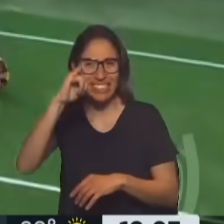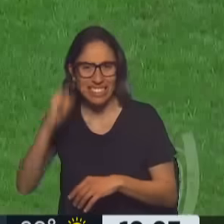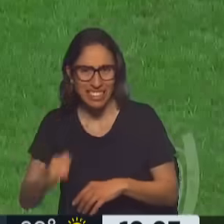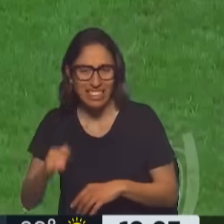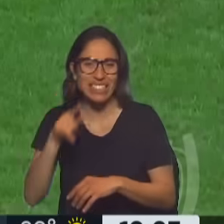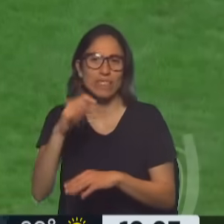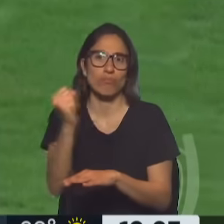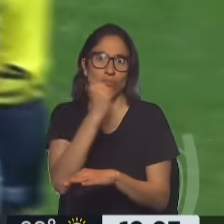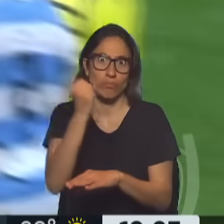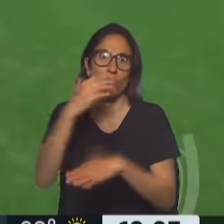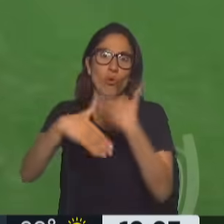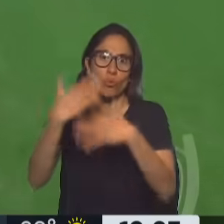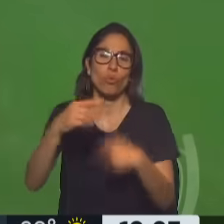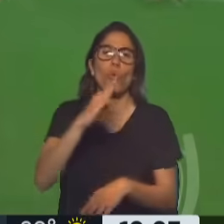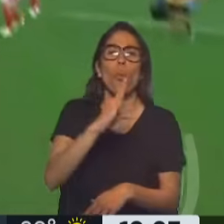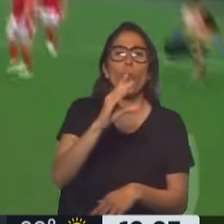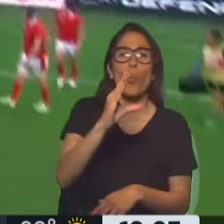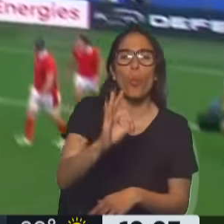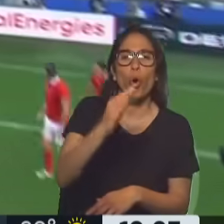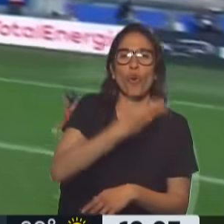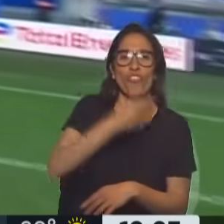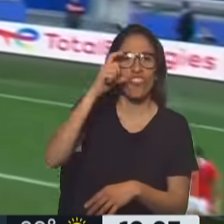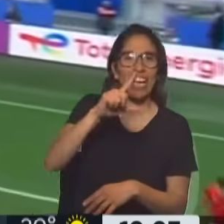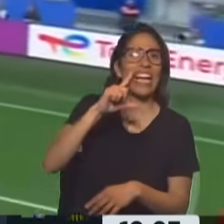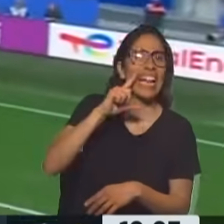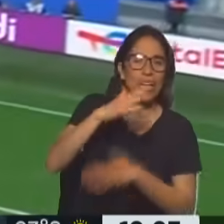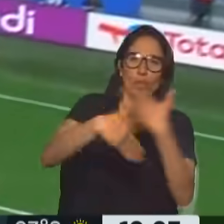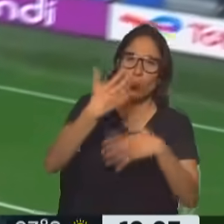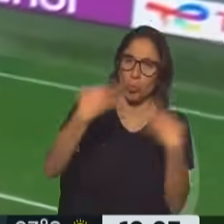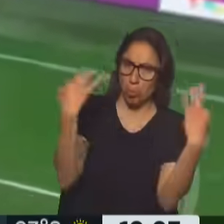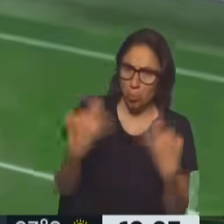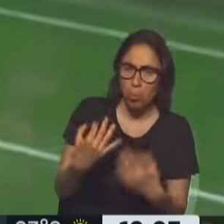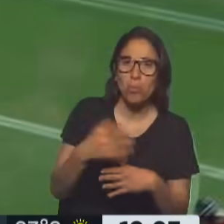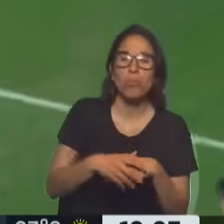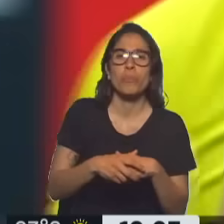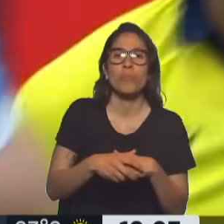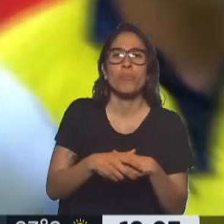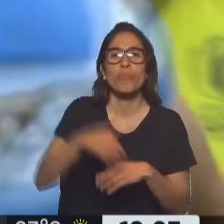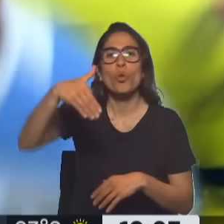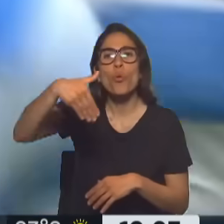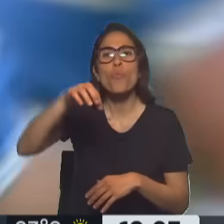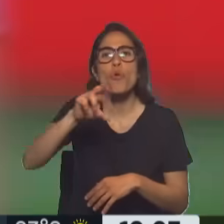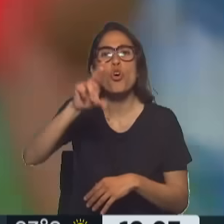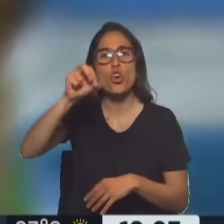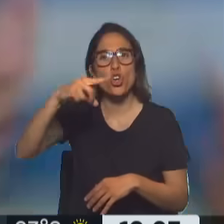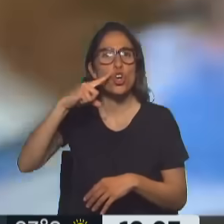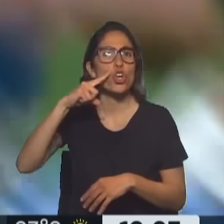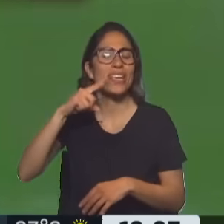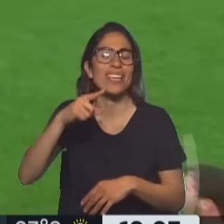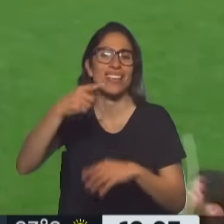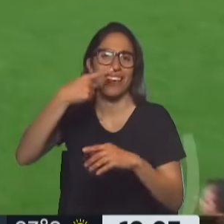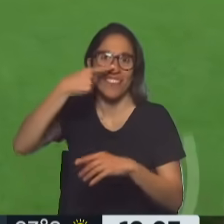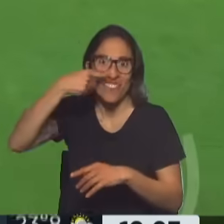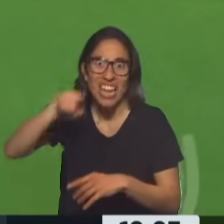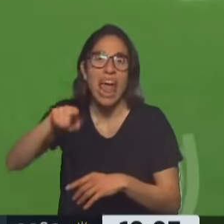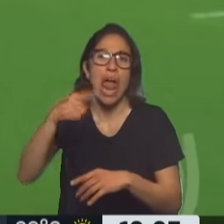los tries, como Emiliano Bofelli y el tute Matías Moroni, que va a dar cátedra sobre el final, porque la